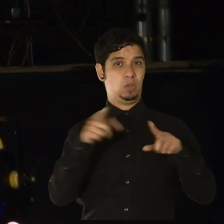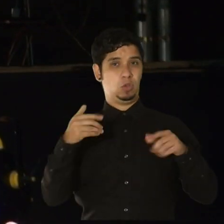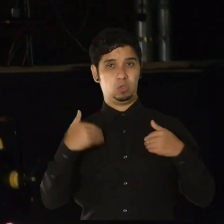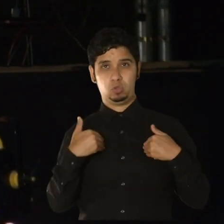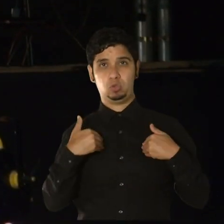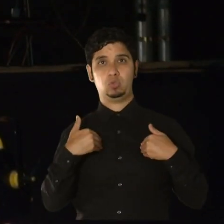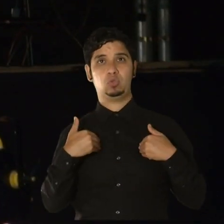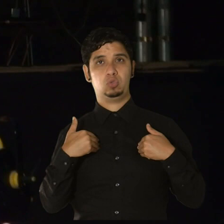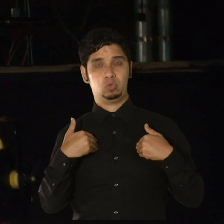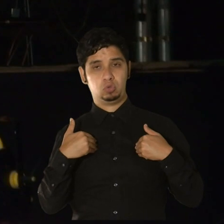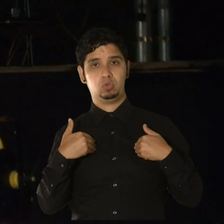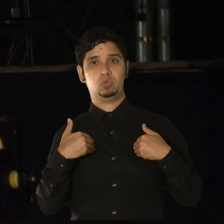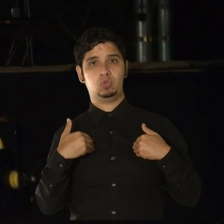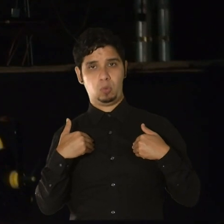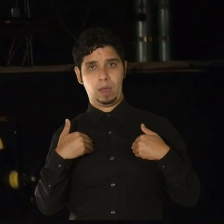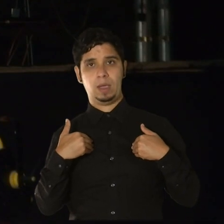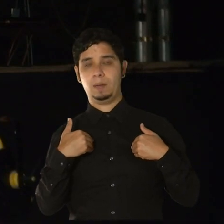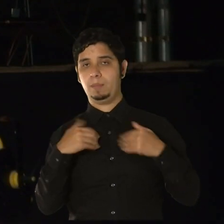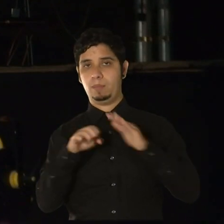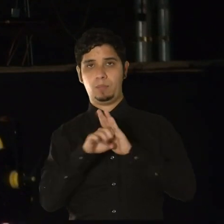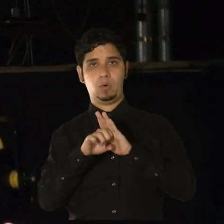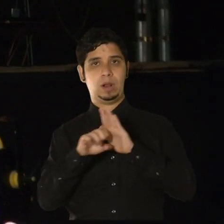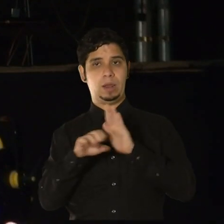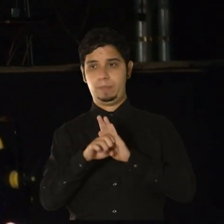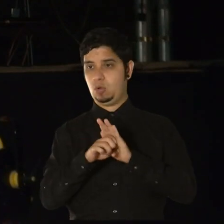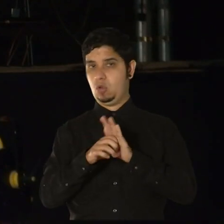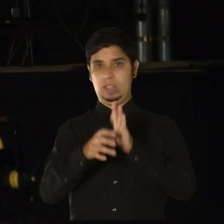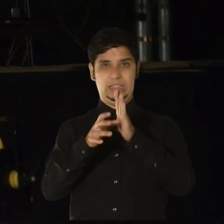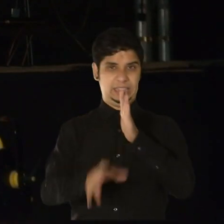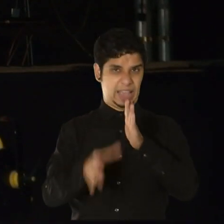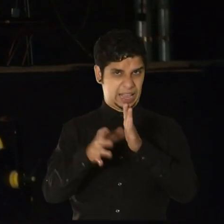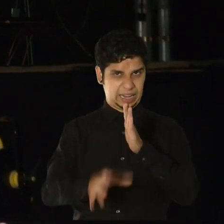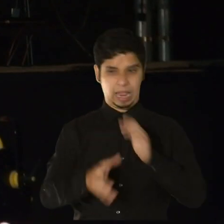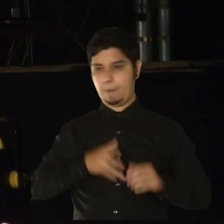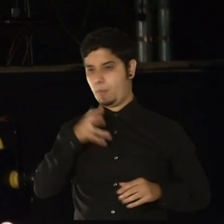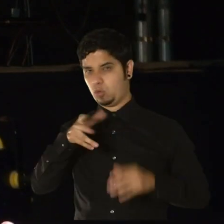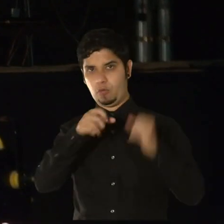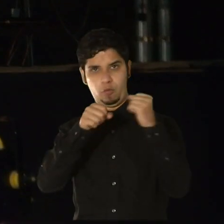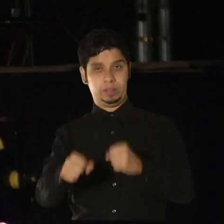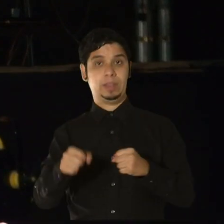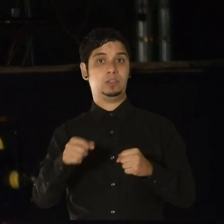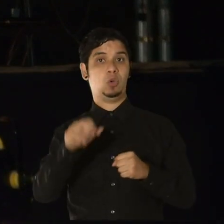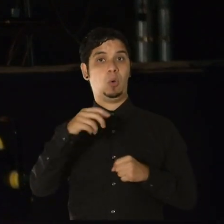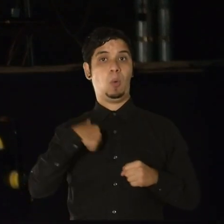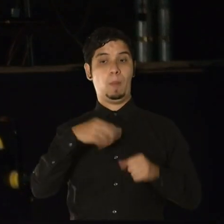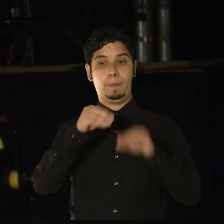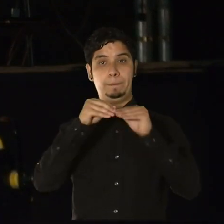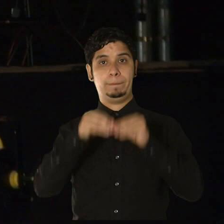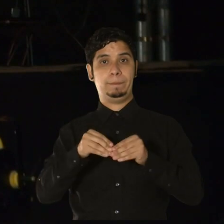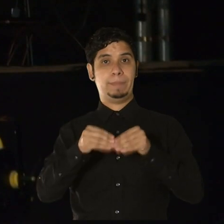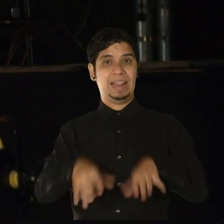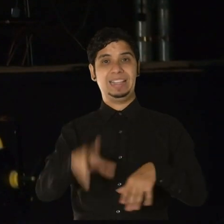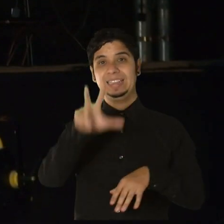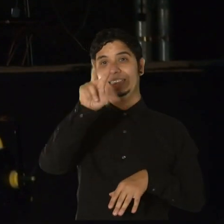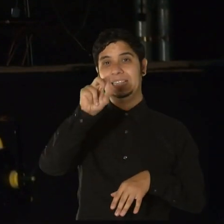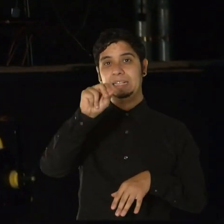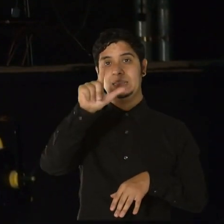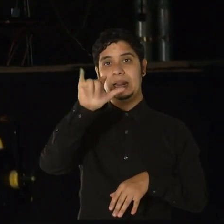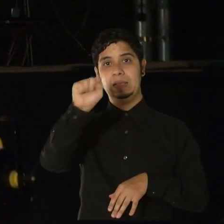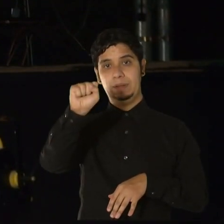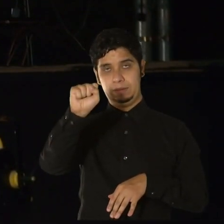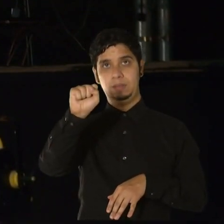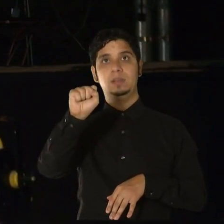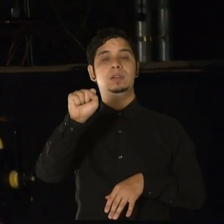perdí 30 libras en 8 días en un cuarto de un hotel, donde en aquel entonces, y todavía tengo una amistad, que es